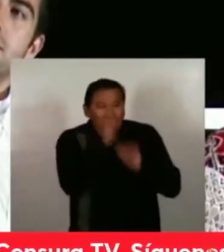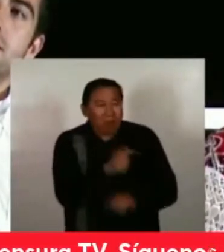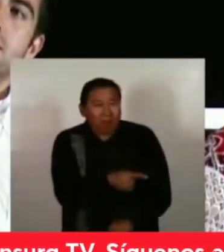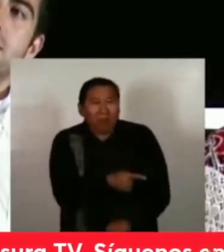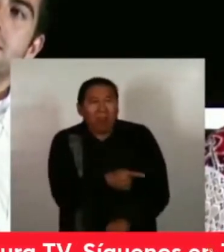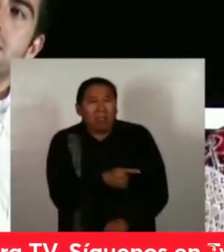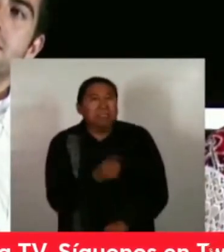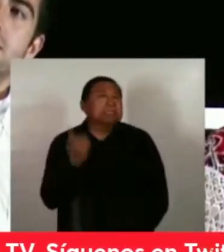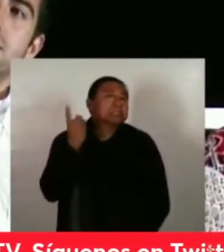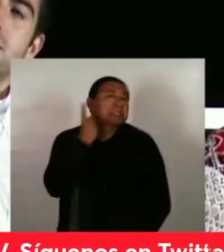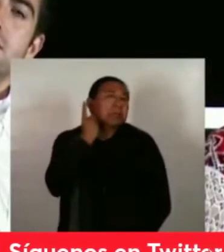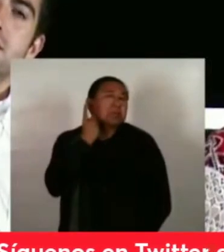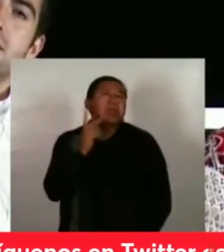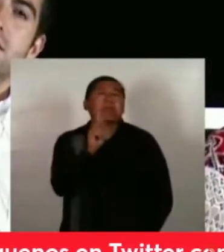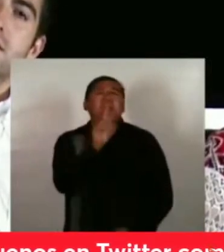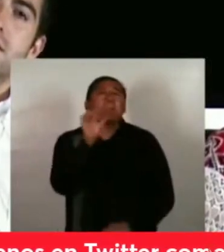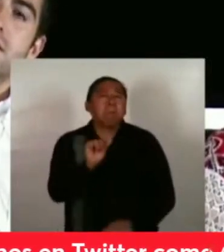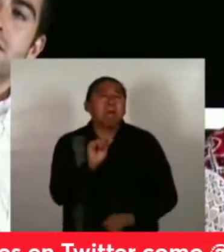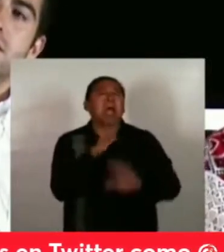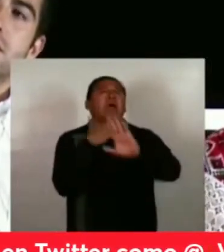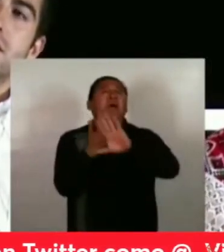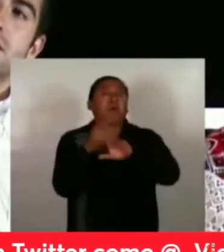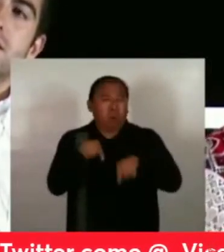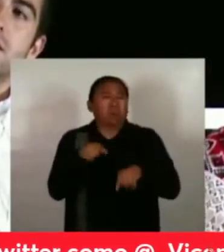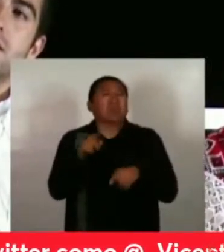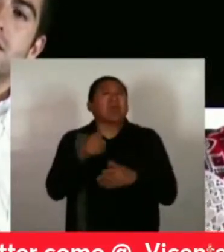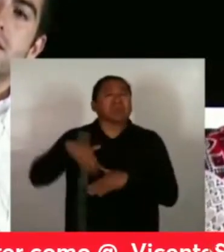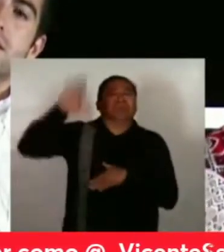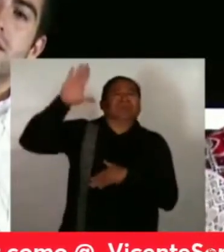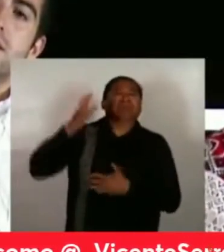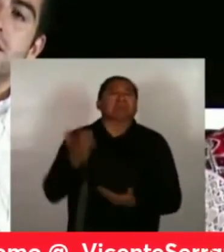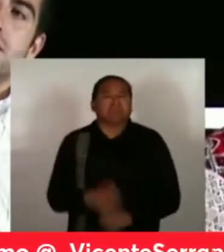Si los diputados del PAN votaron en contra,